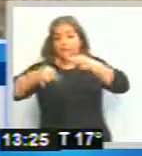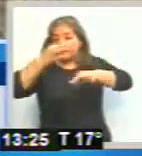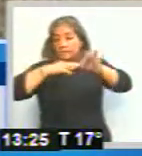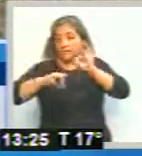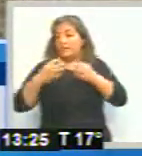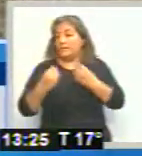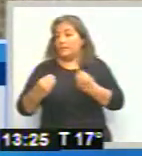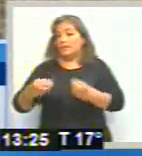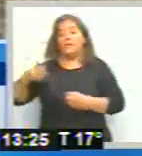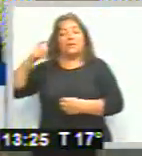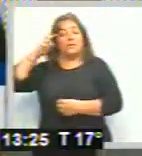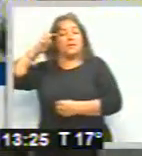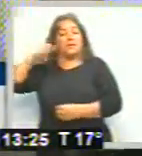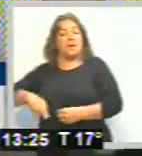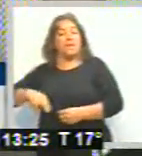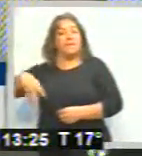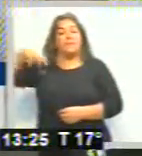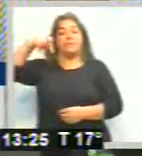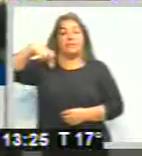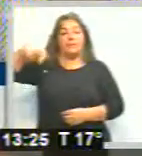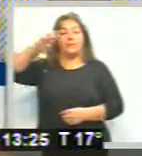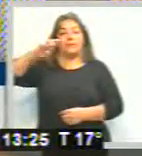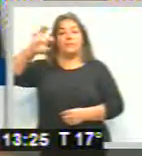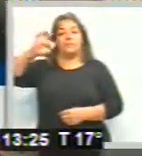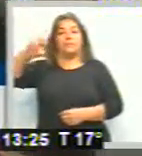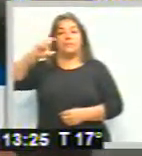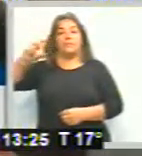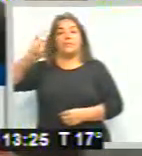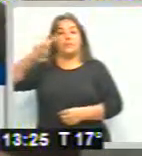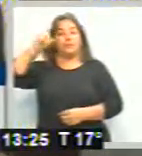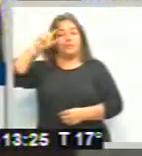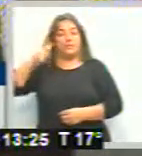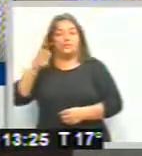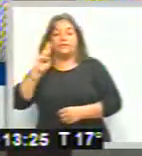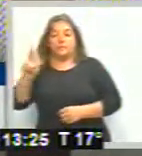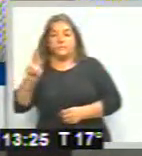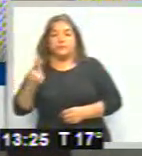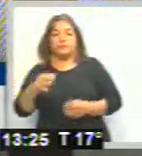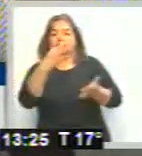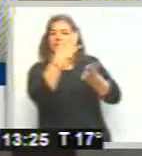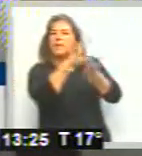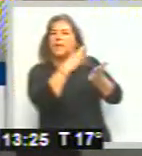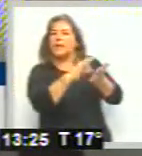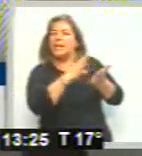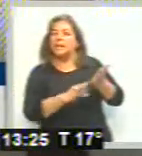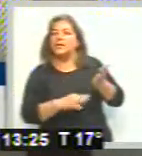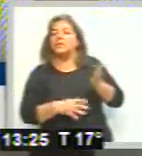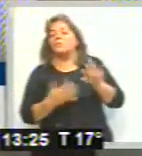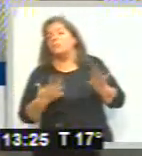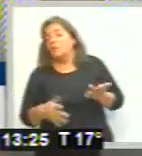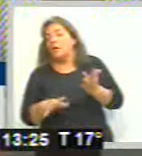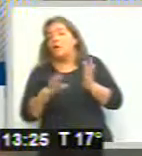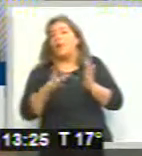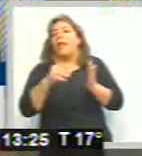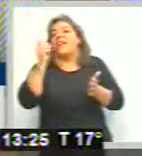plan. ¿Qué requisitos deben cumplir? Los requisitos, por supuesto, tienen que tener un mínimo de infraestructura. El